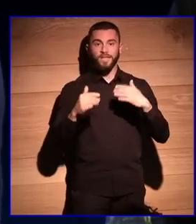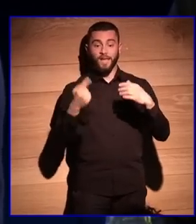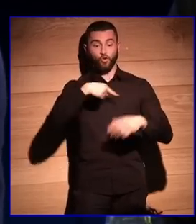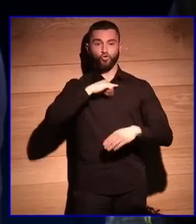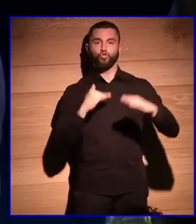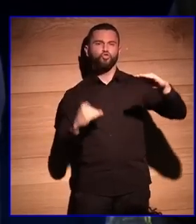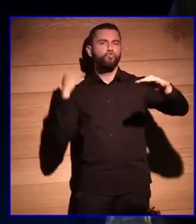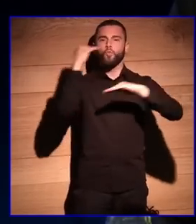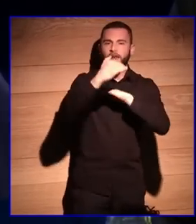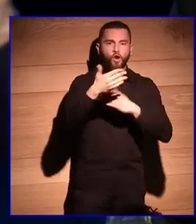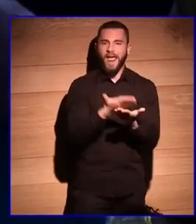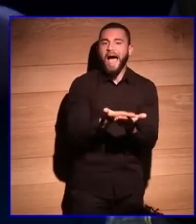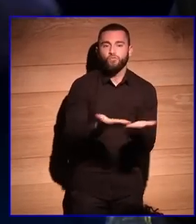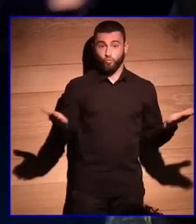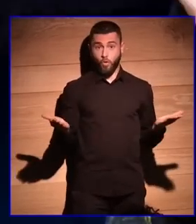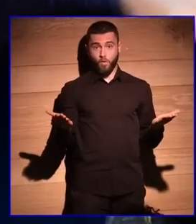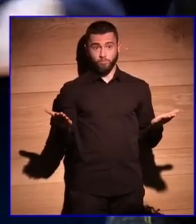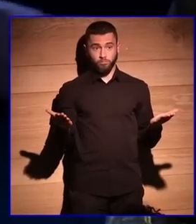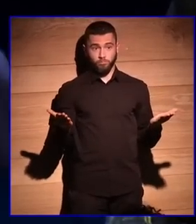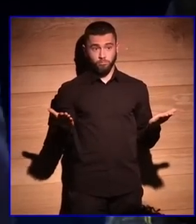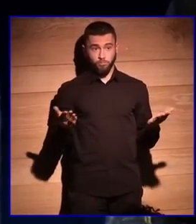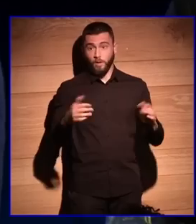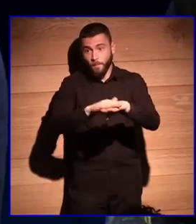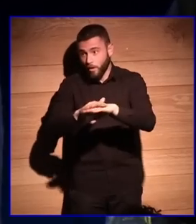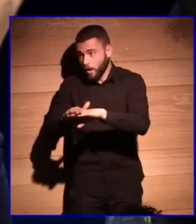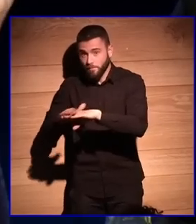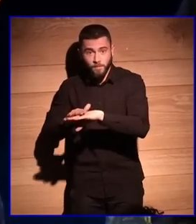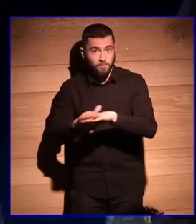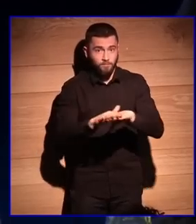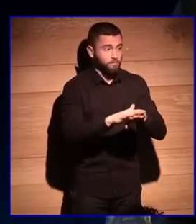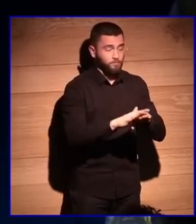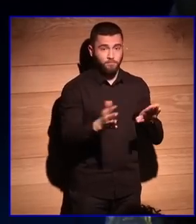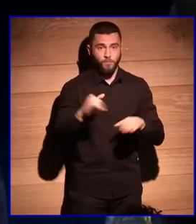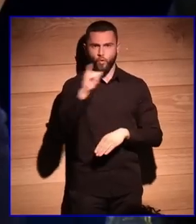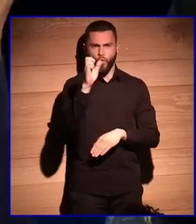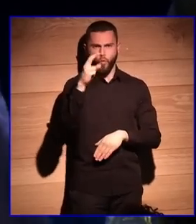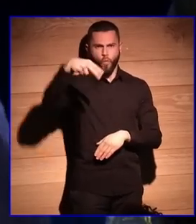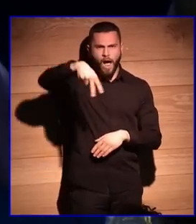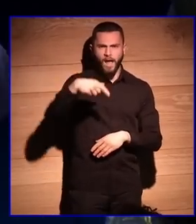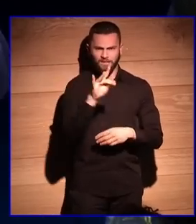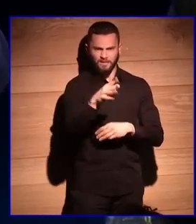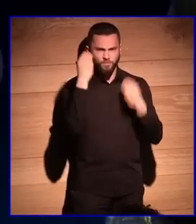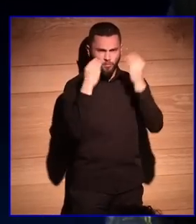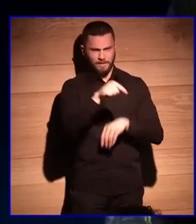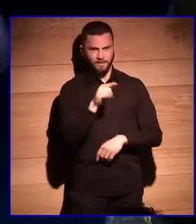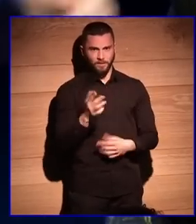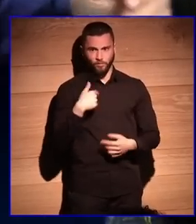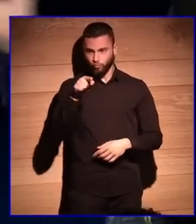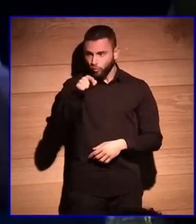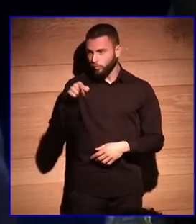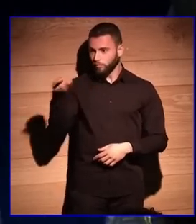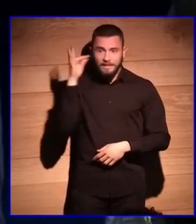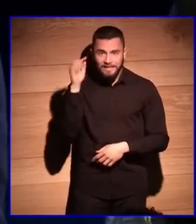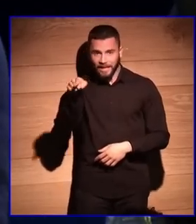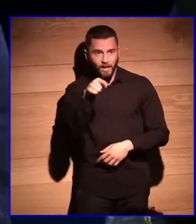pensamiento. Tú piensas que eres superior que todo, perdonadme, que toda la gente que estáis aquí. Hombre, Juan, sí. Bueno, lo piensa tú, yo, que haya chica, que